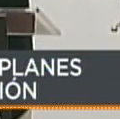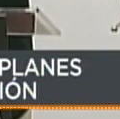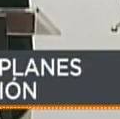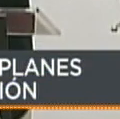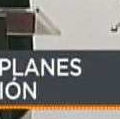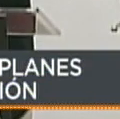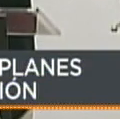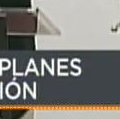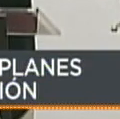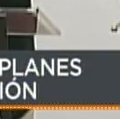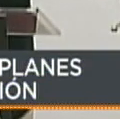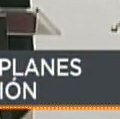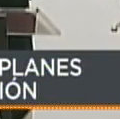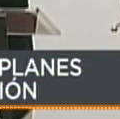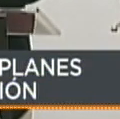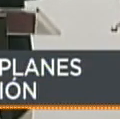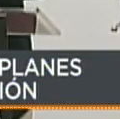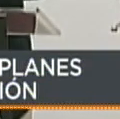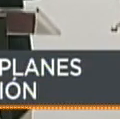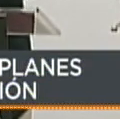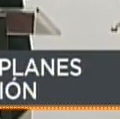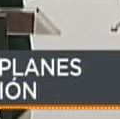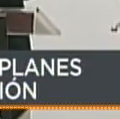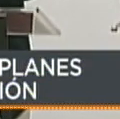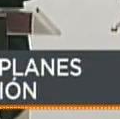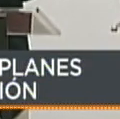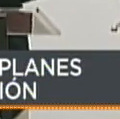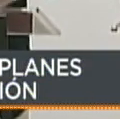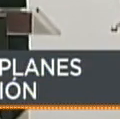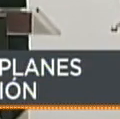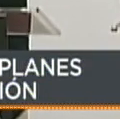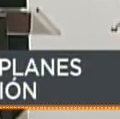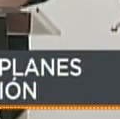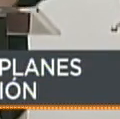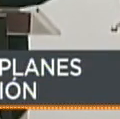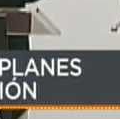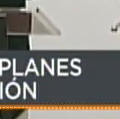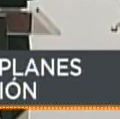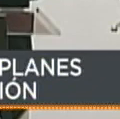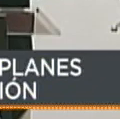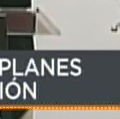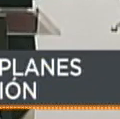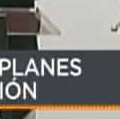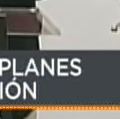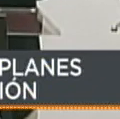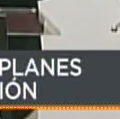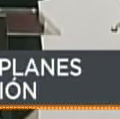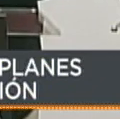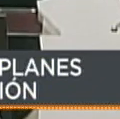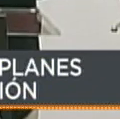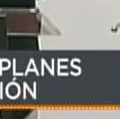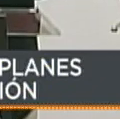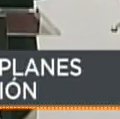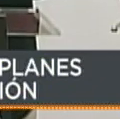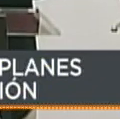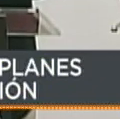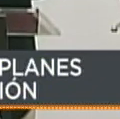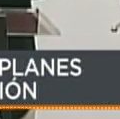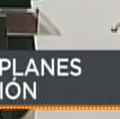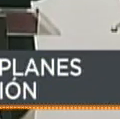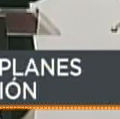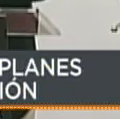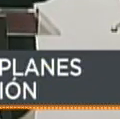proceso que rige la Asamblea Nacional Constituyente, pues es la convocante de este proceso